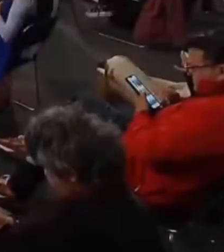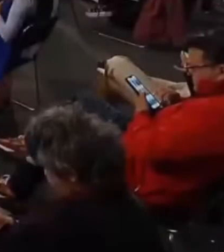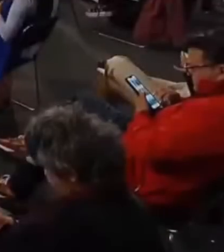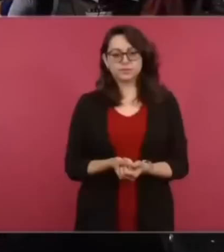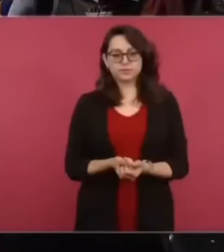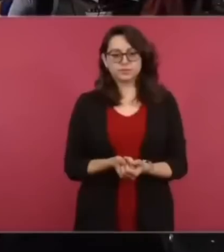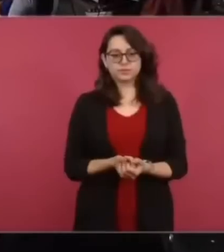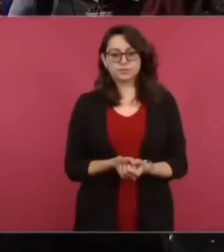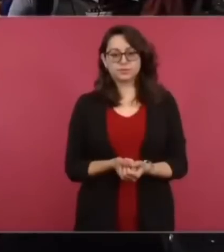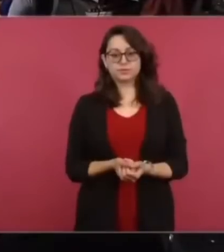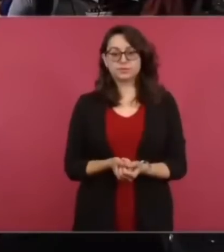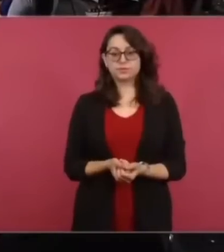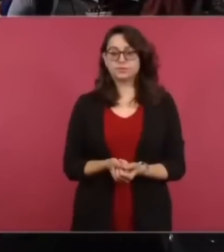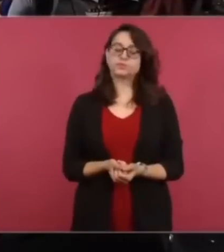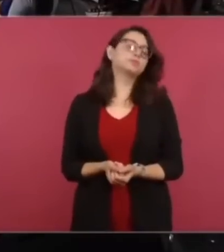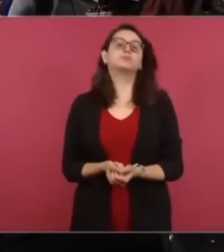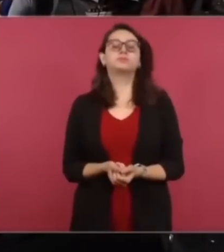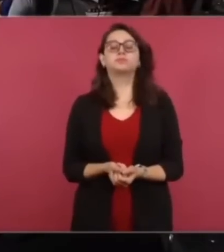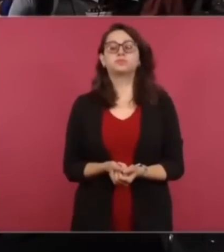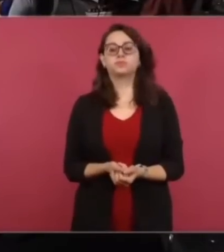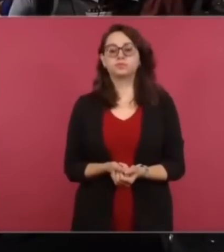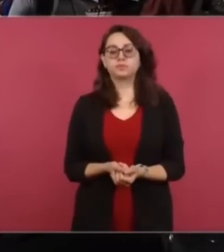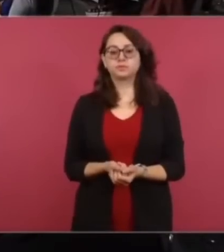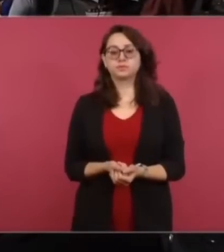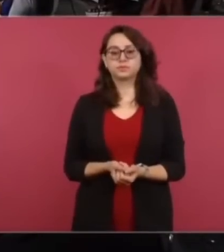ya no pueden vivir.